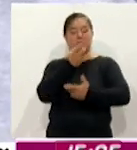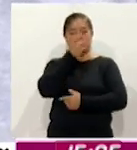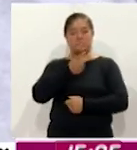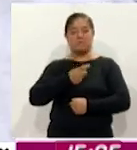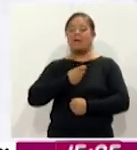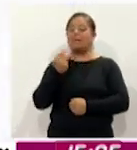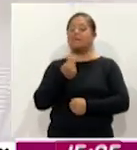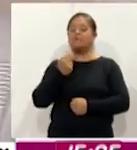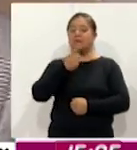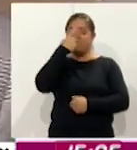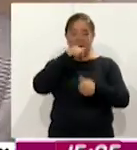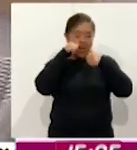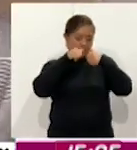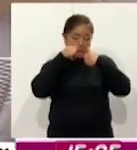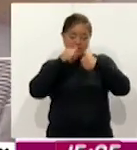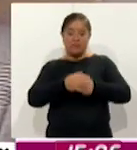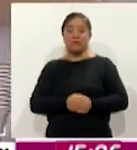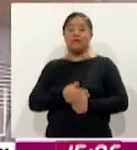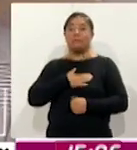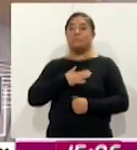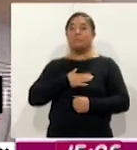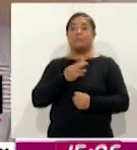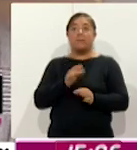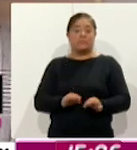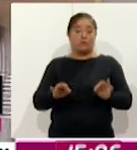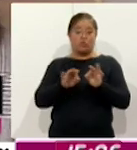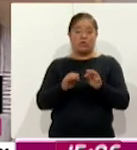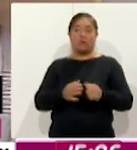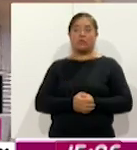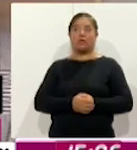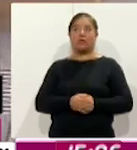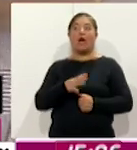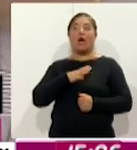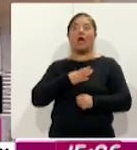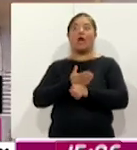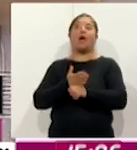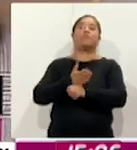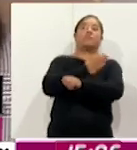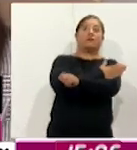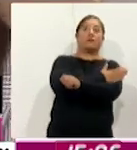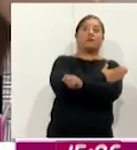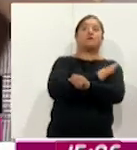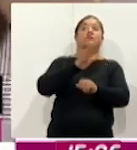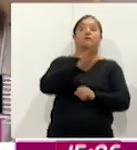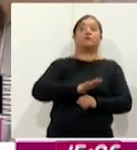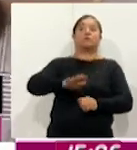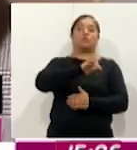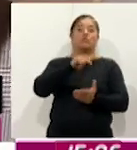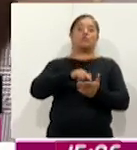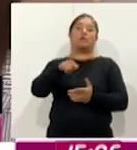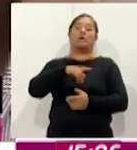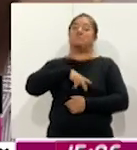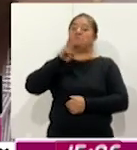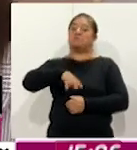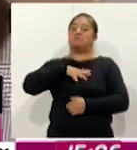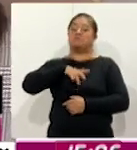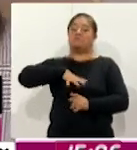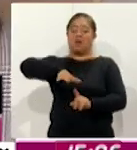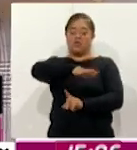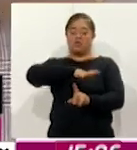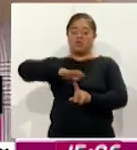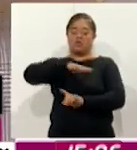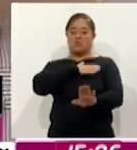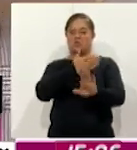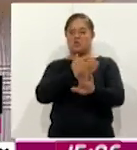poder atenderlas. Para nosotros era muy importante empezar a generar prevención desde espacios donde realmente han sucedido contextos de violencia.